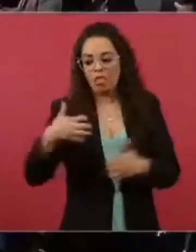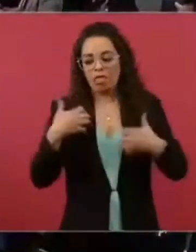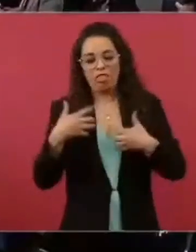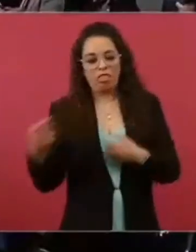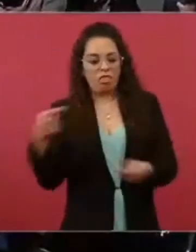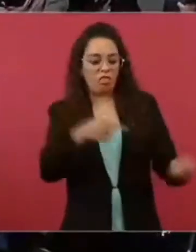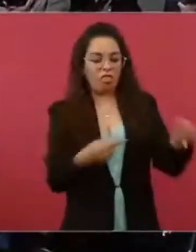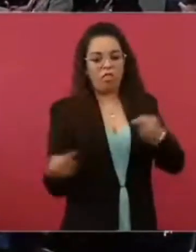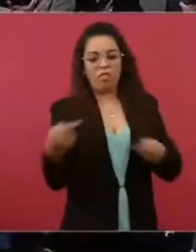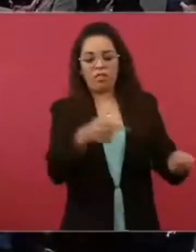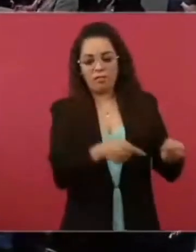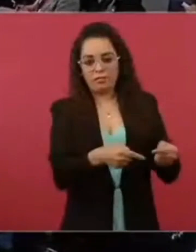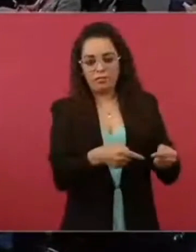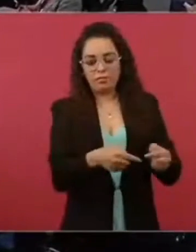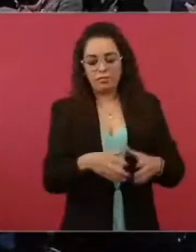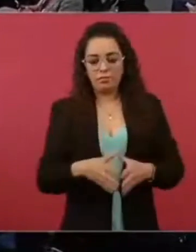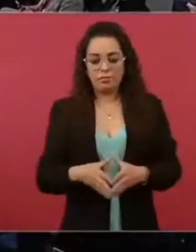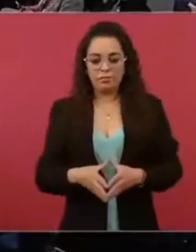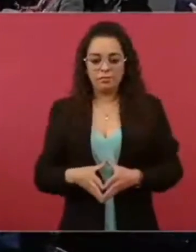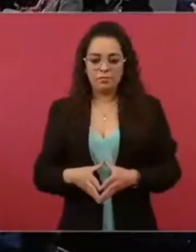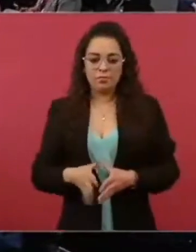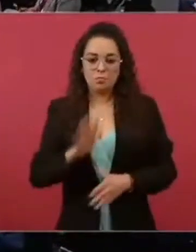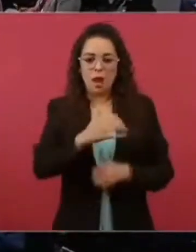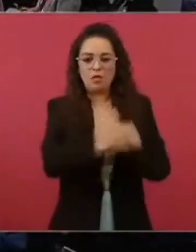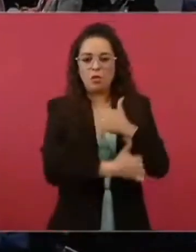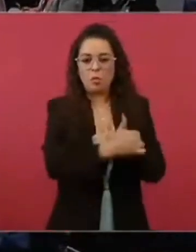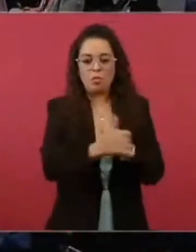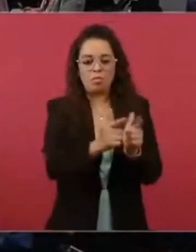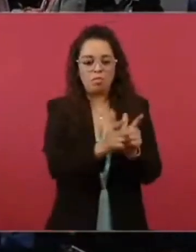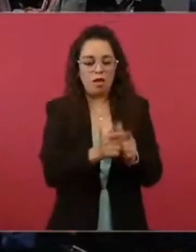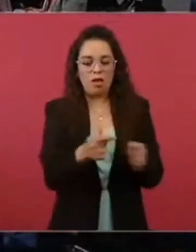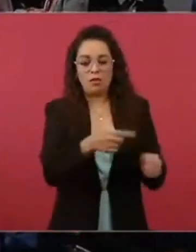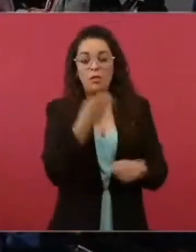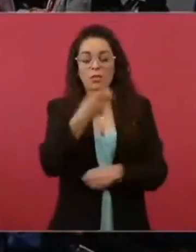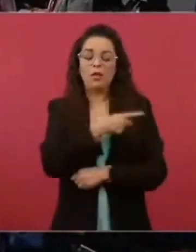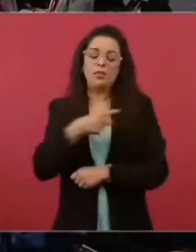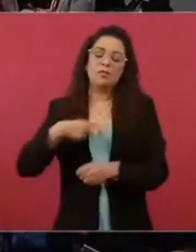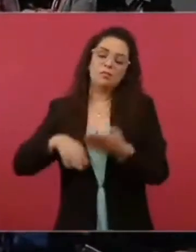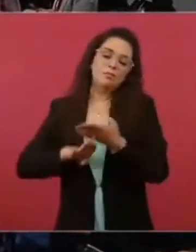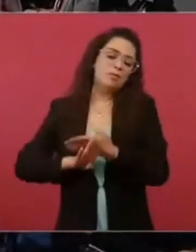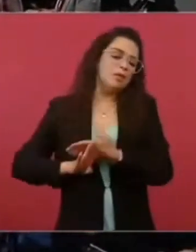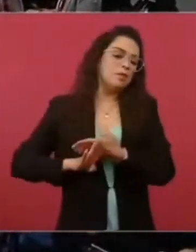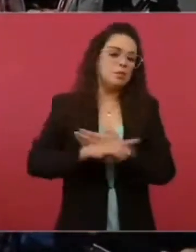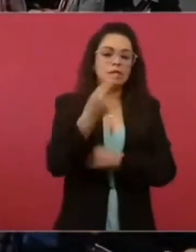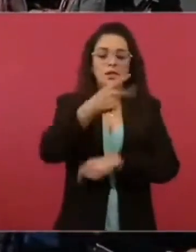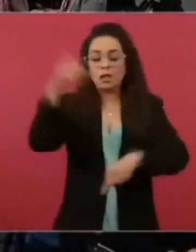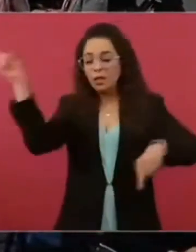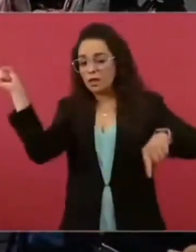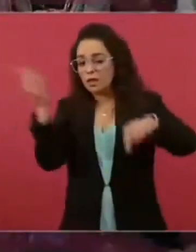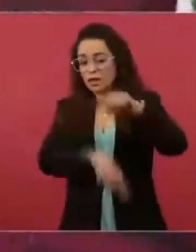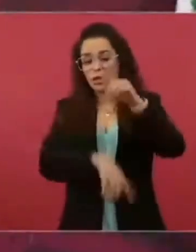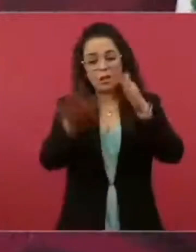hacia adelante y para siempre el que no